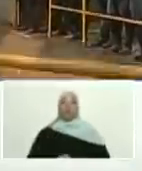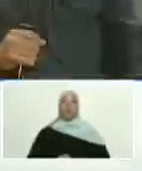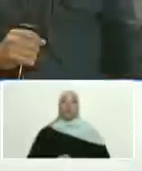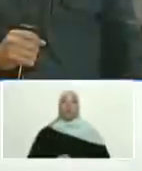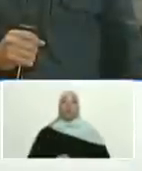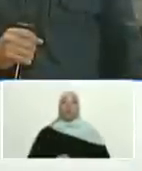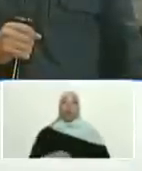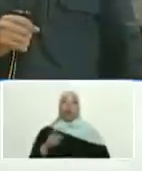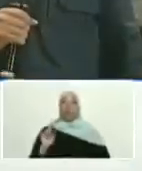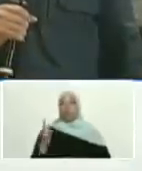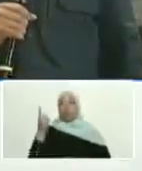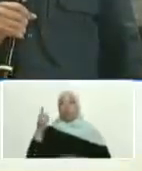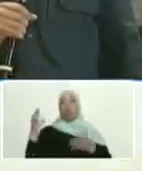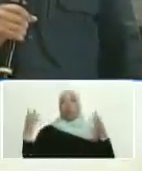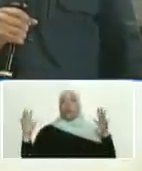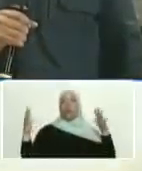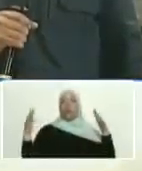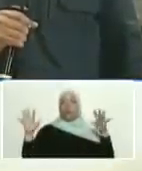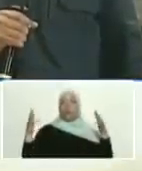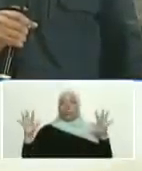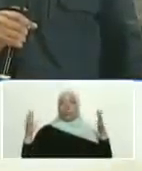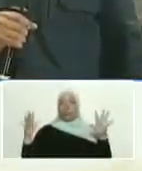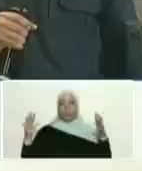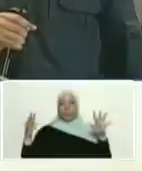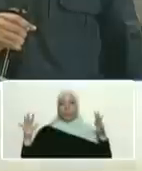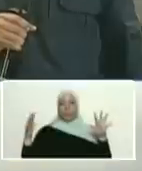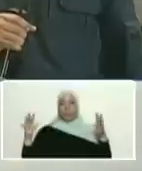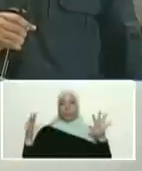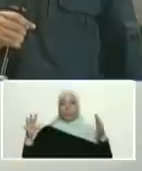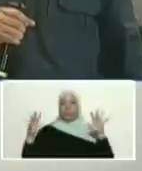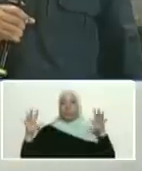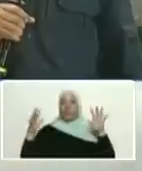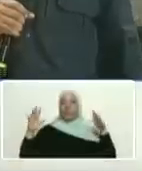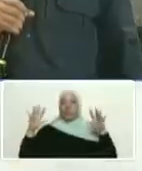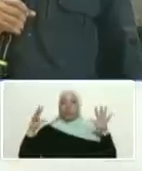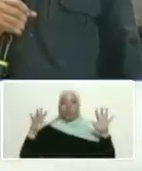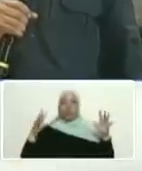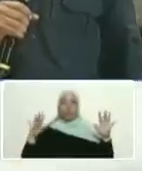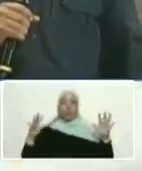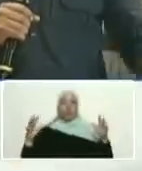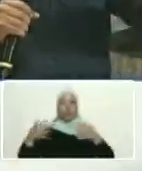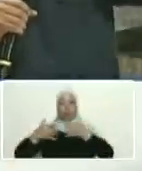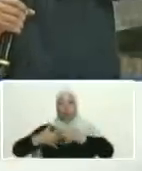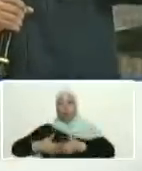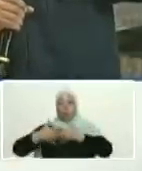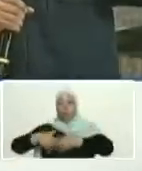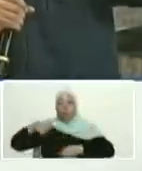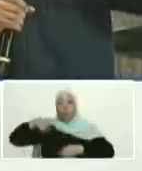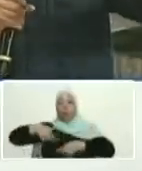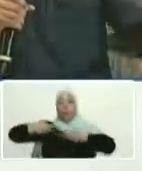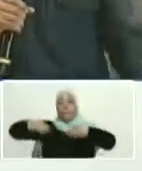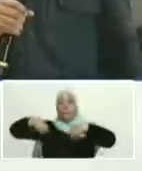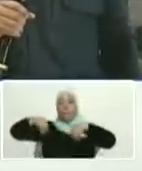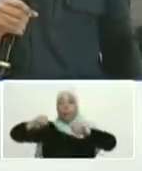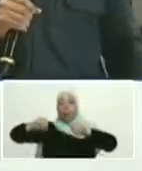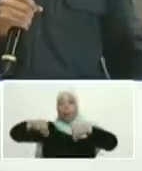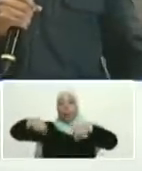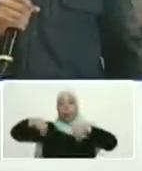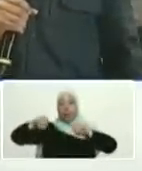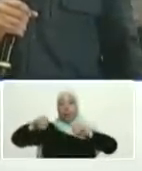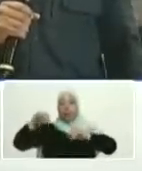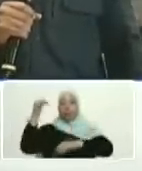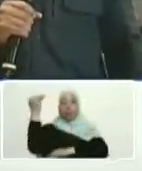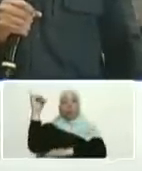un gran aplauso desde aquí, desde la Corporación Venezolana del Plástico, en Yare,